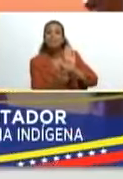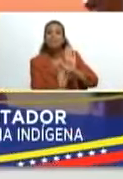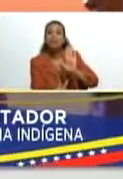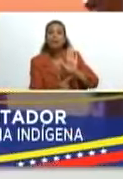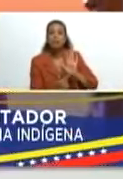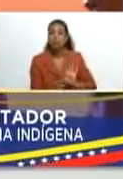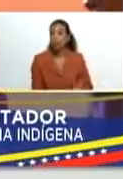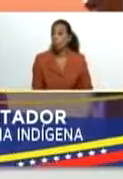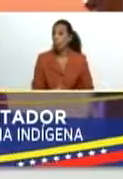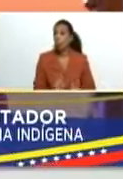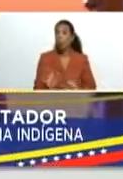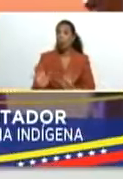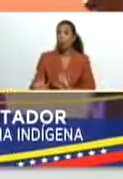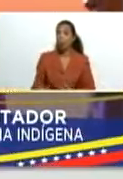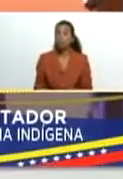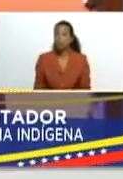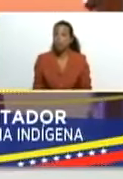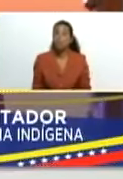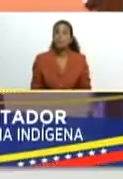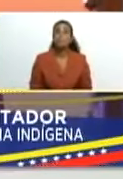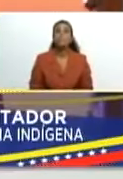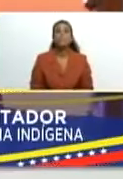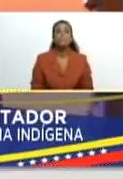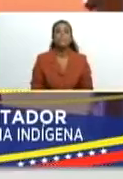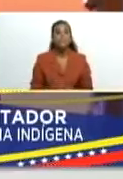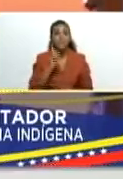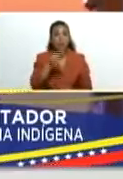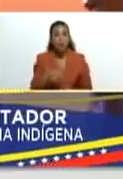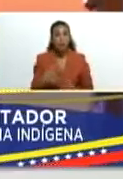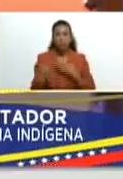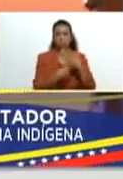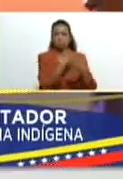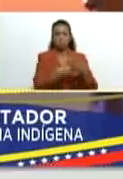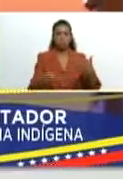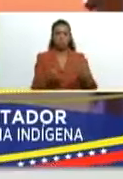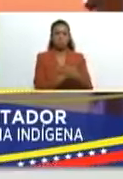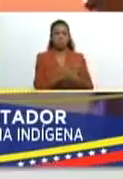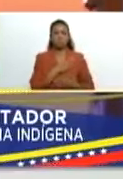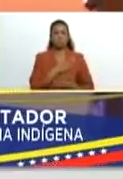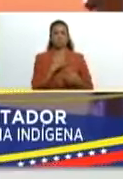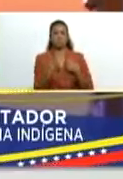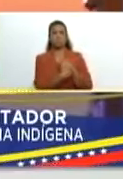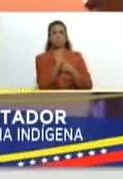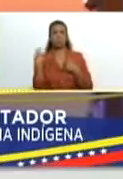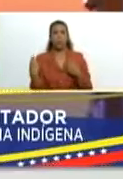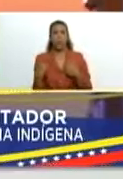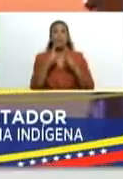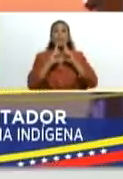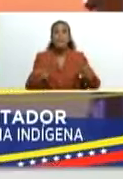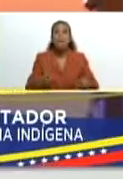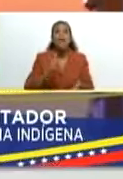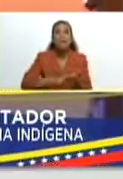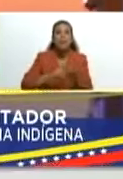repiten de todo. Y también nos censuran para que no lleguemos con nuestra